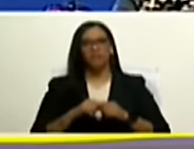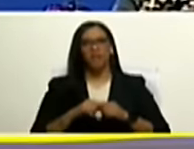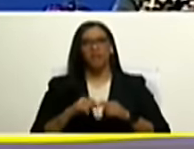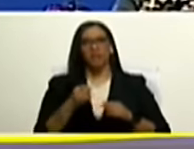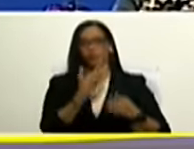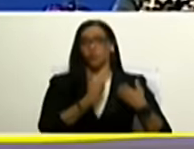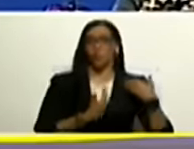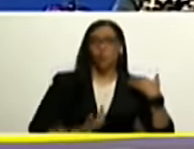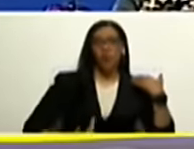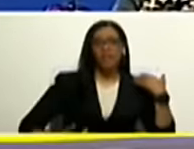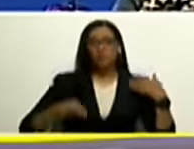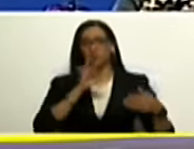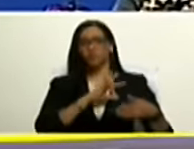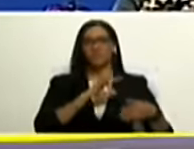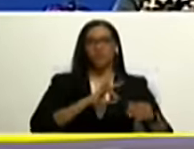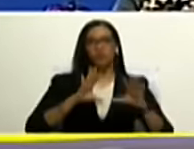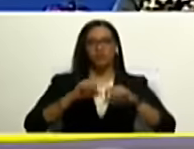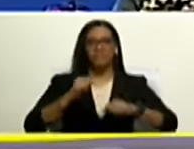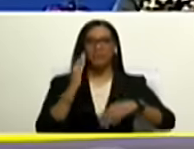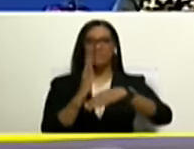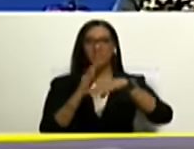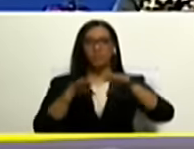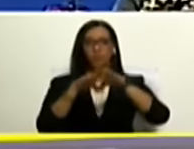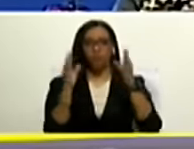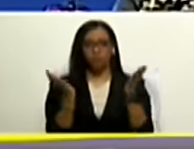Dueño y señor colonial de la mitad del mundo,